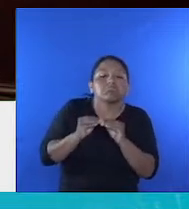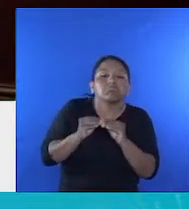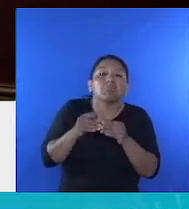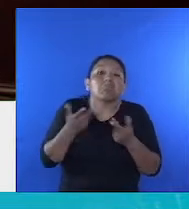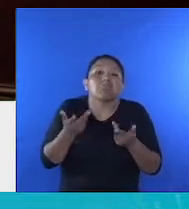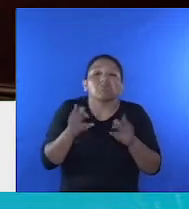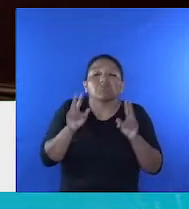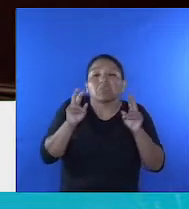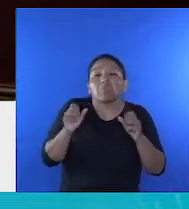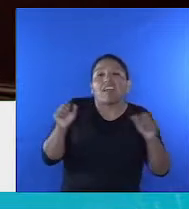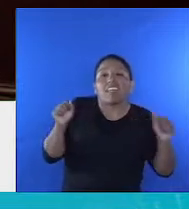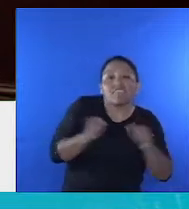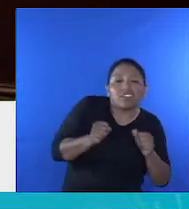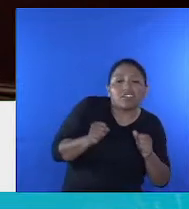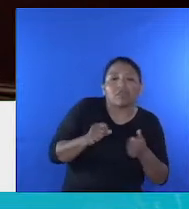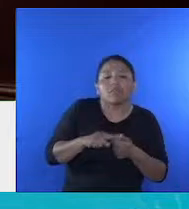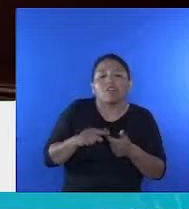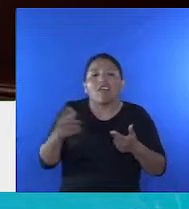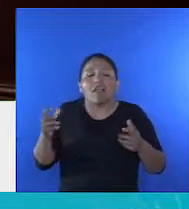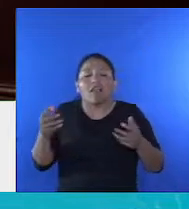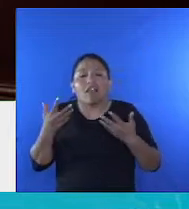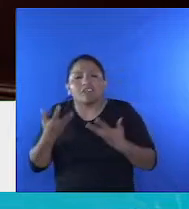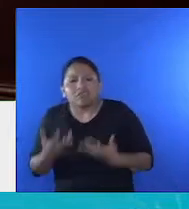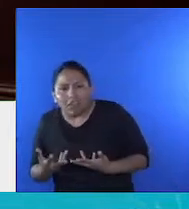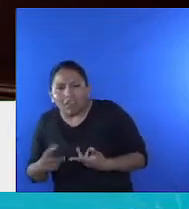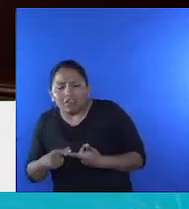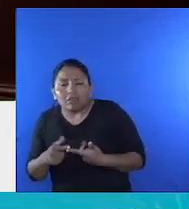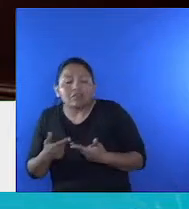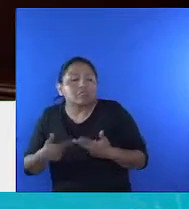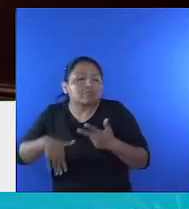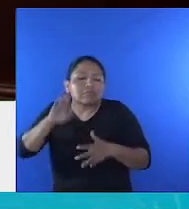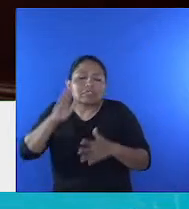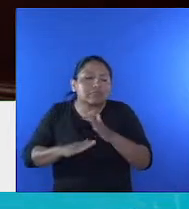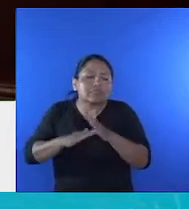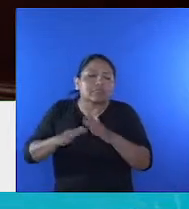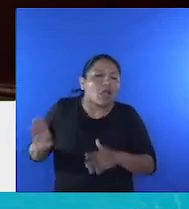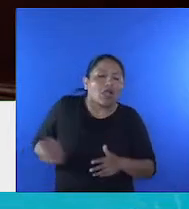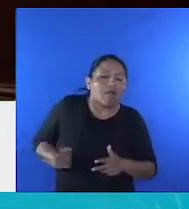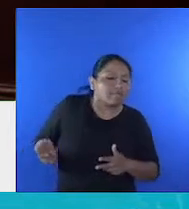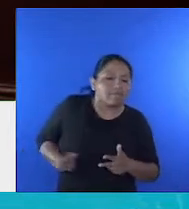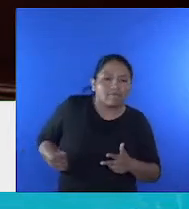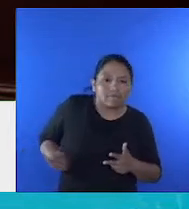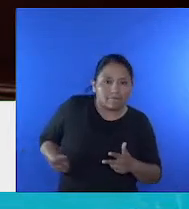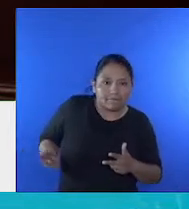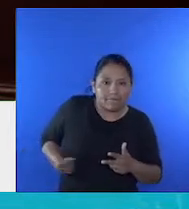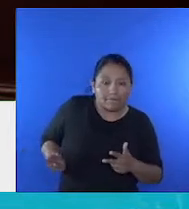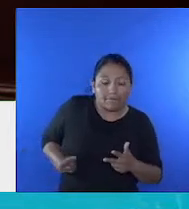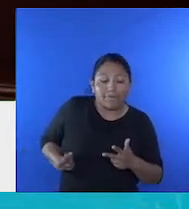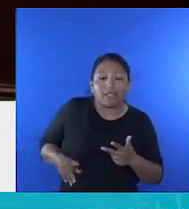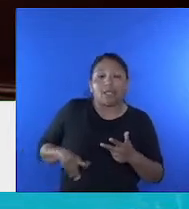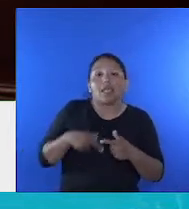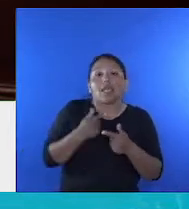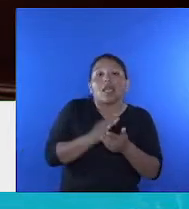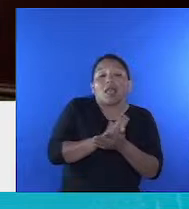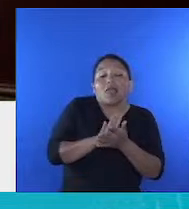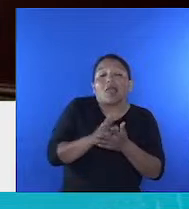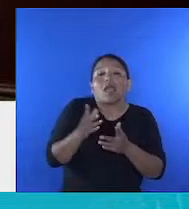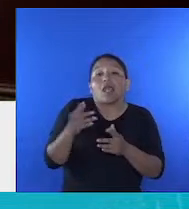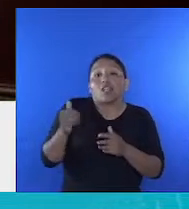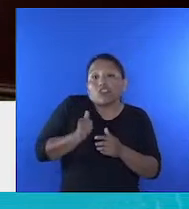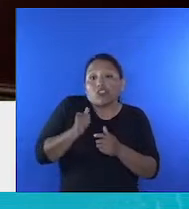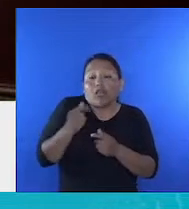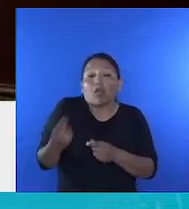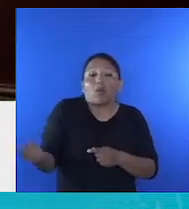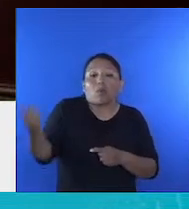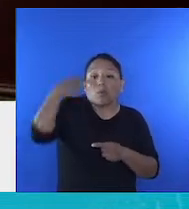frío, cansancio y fundamentalmente hambre. El promedio de los soldados conscriptos al regresar de la guerra